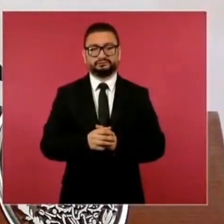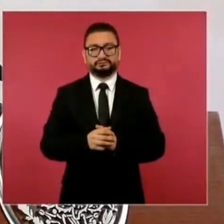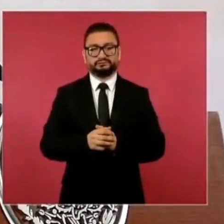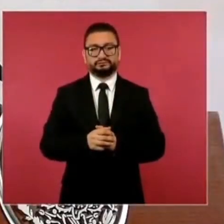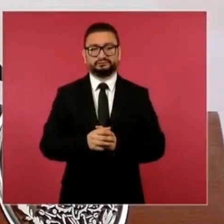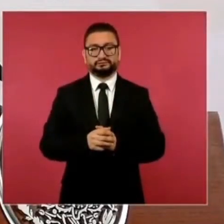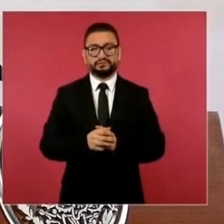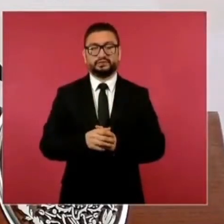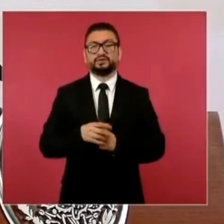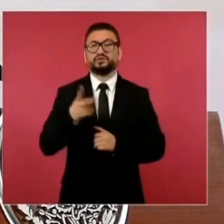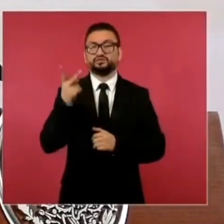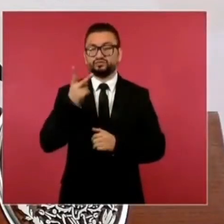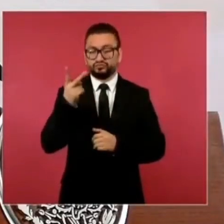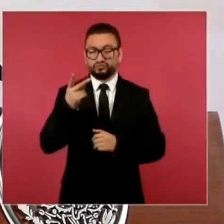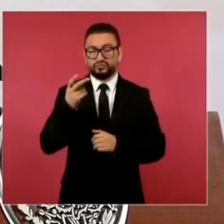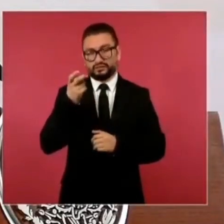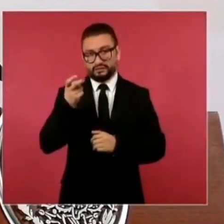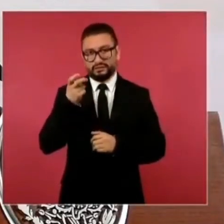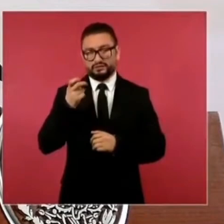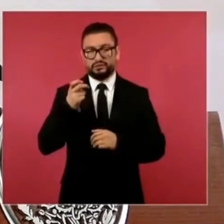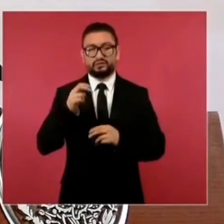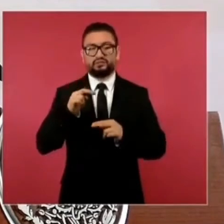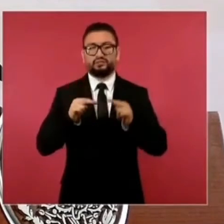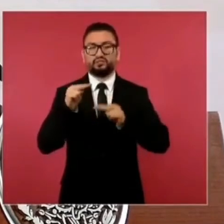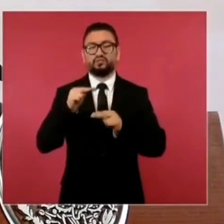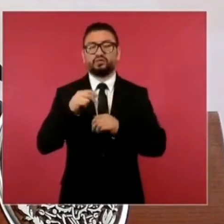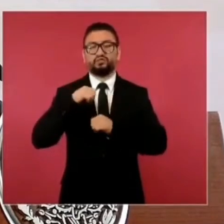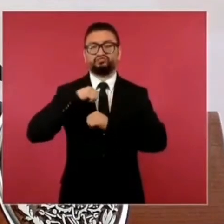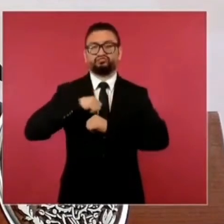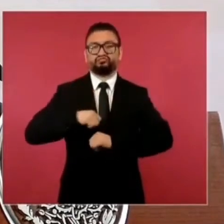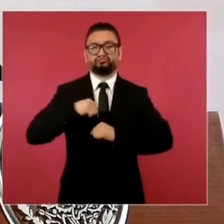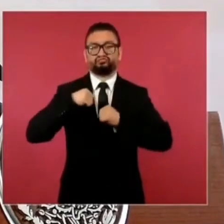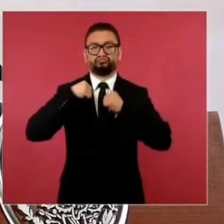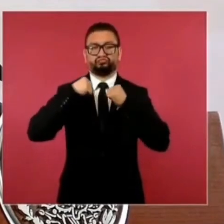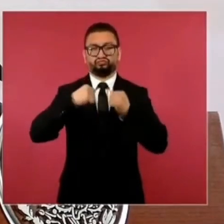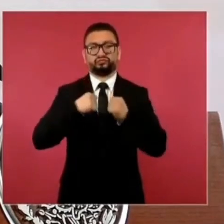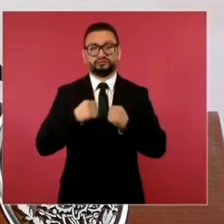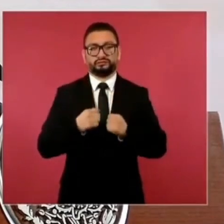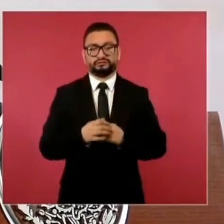Son los que empiezan a tener todo el poder.